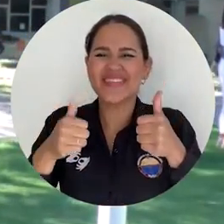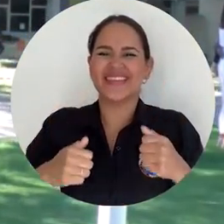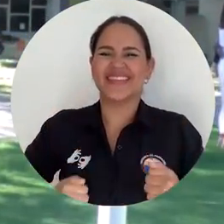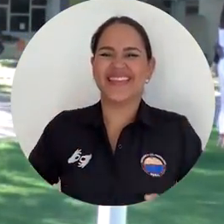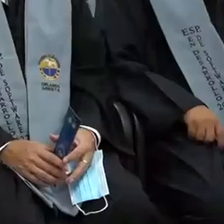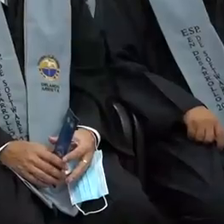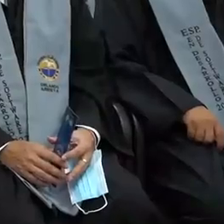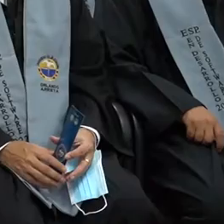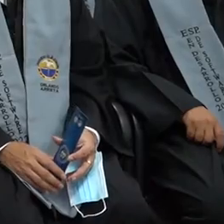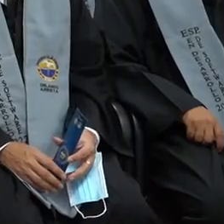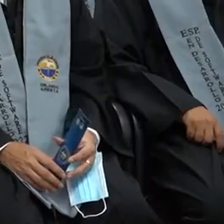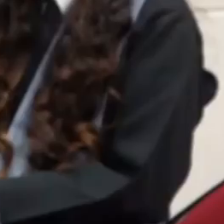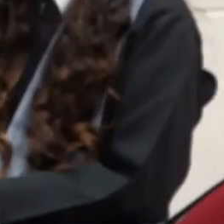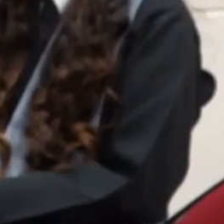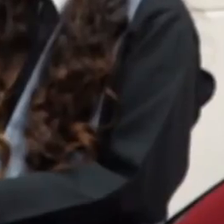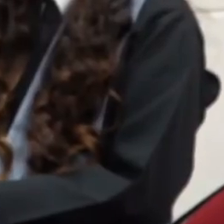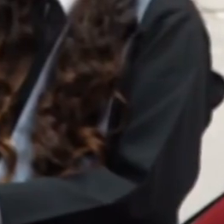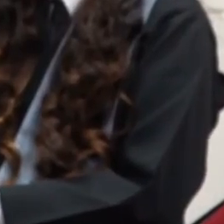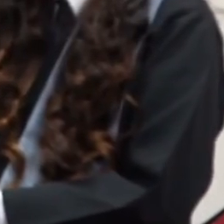eres una ganadora